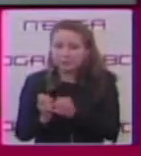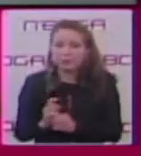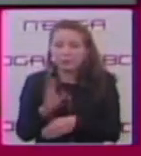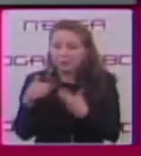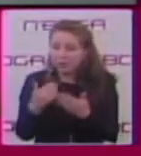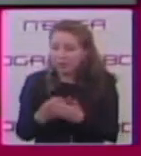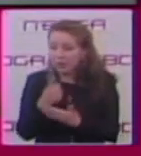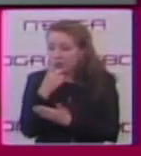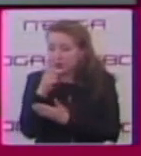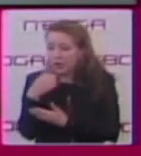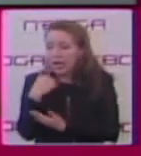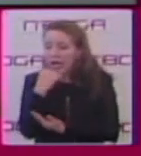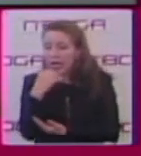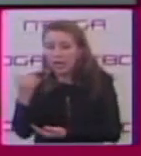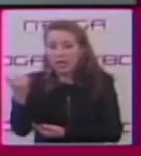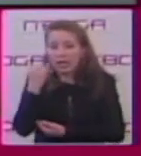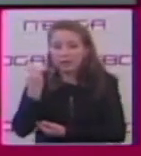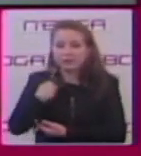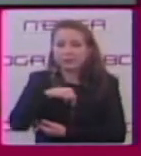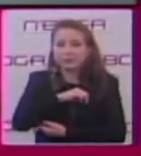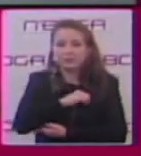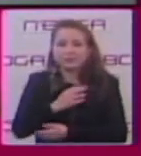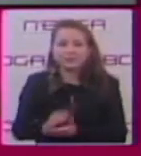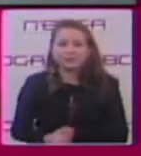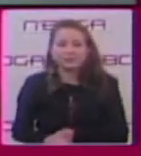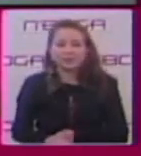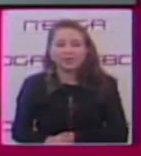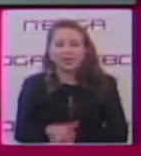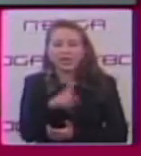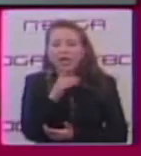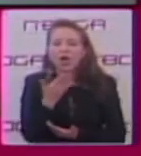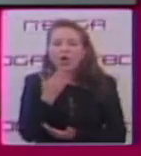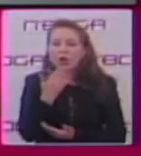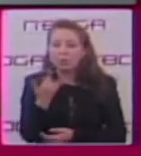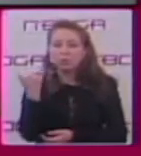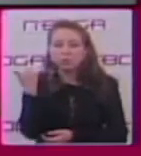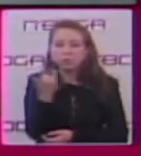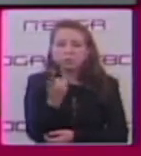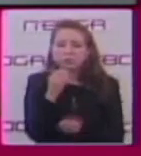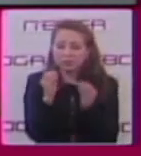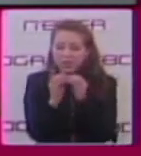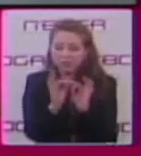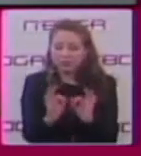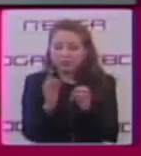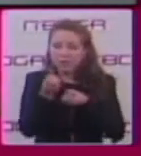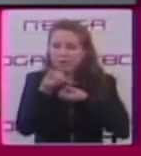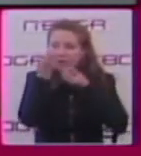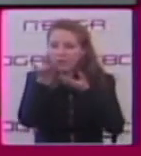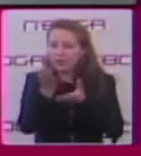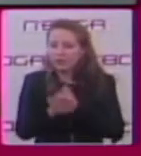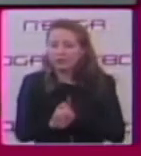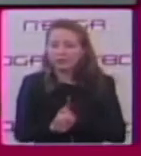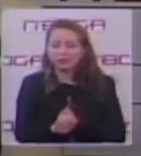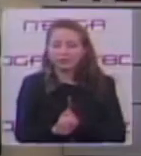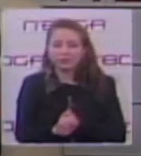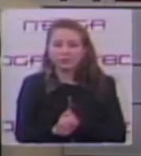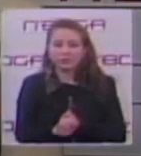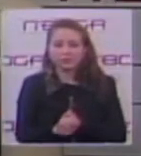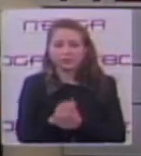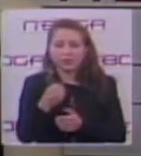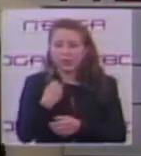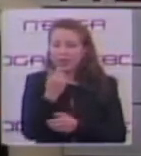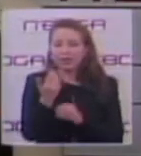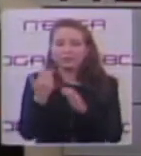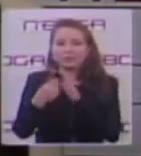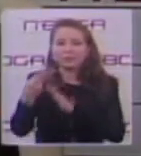los interesados que se puedan comunicar con nosotros. ¿Dónde se pueden comunicar los interesados en todo caso para que puedan obtener más información? Claro, les puedo dar un